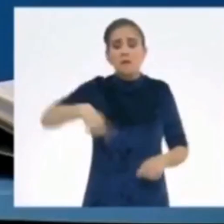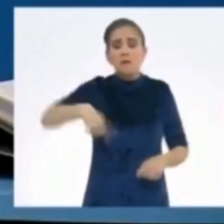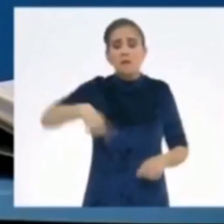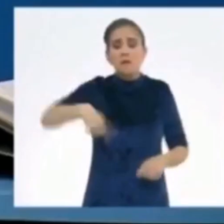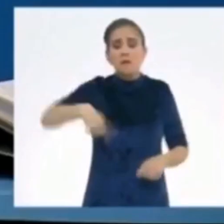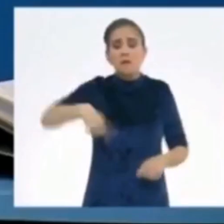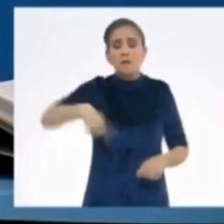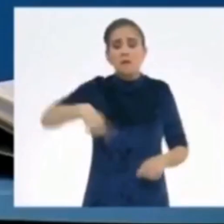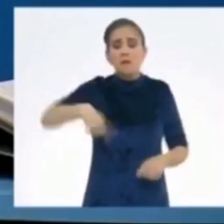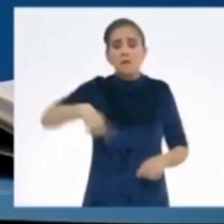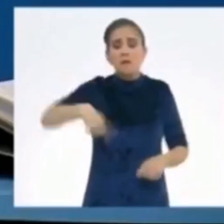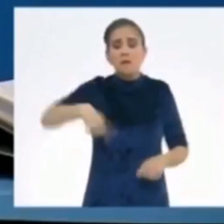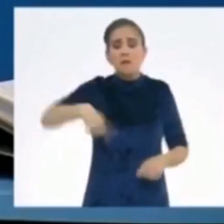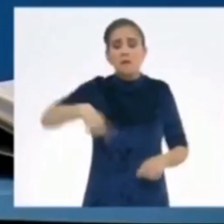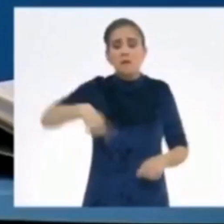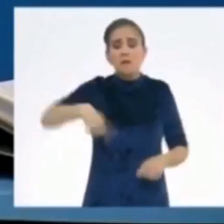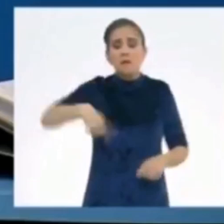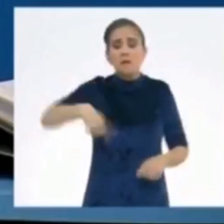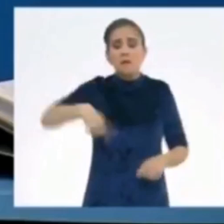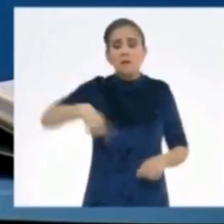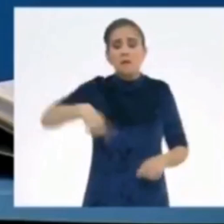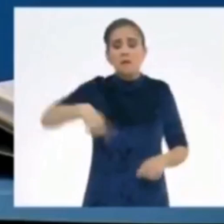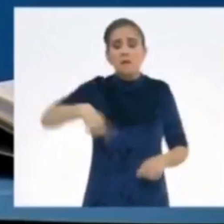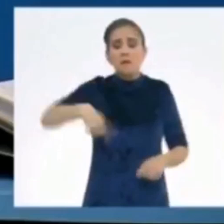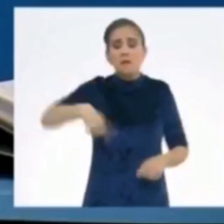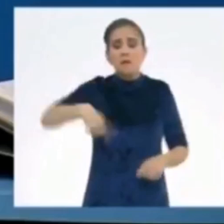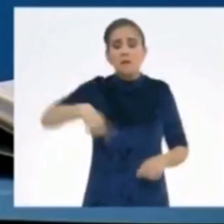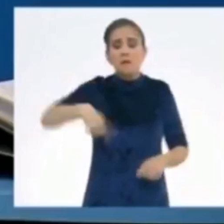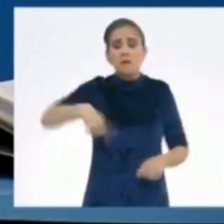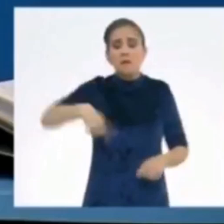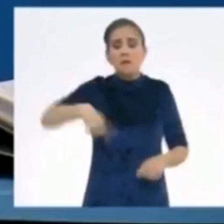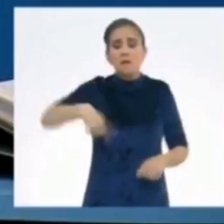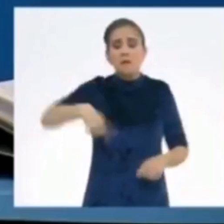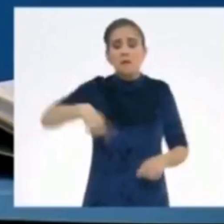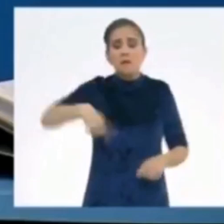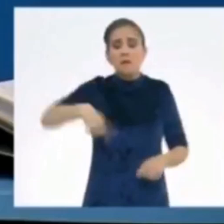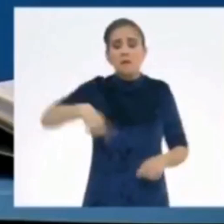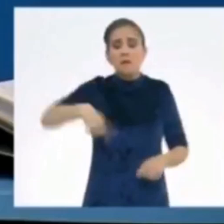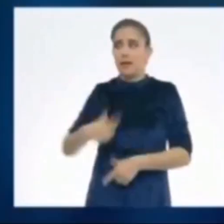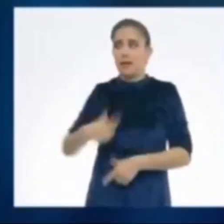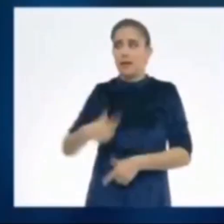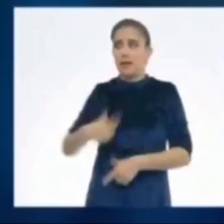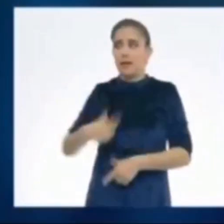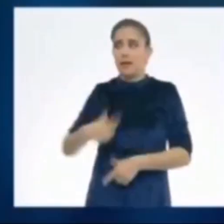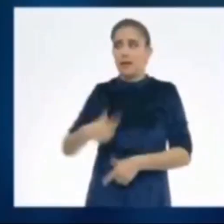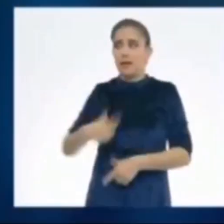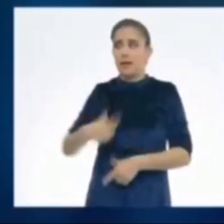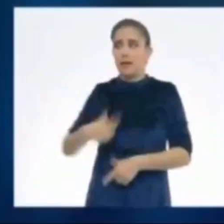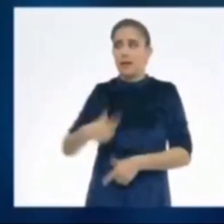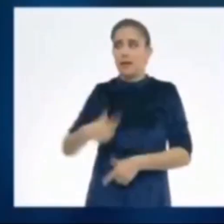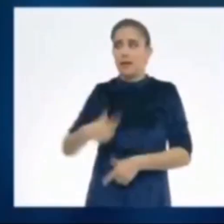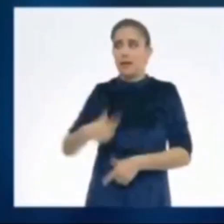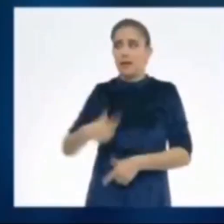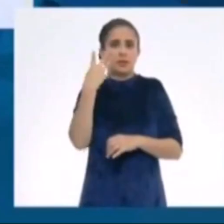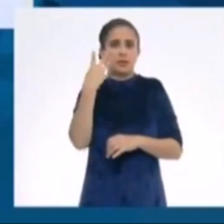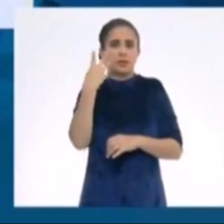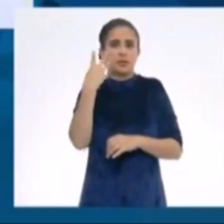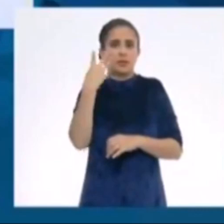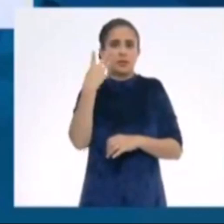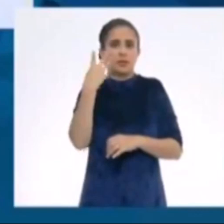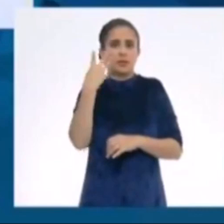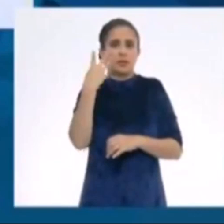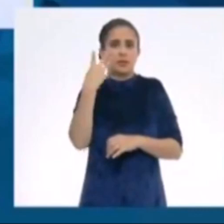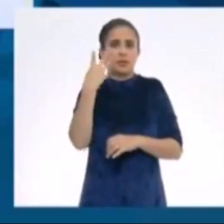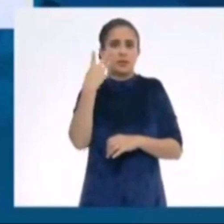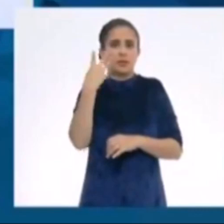el ejército en la batalla del Álamo. Ganó el ejército mexicano. En 1824, esta era la